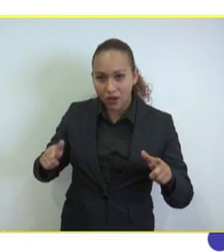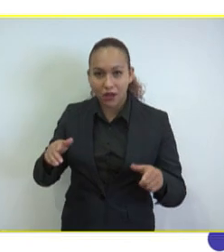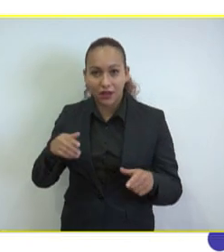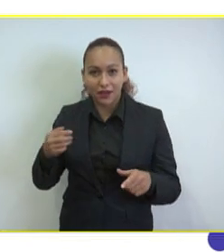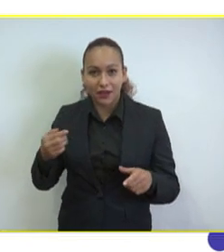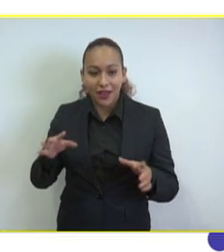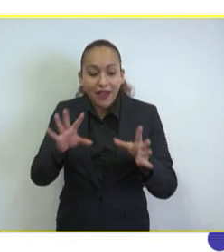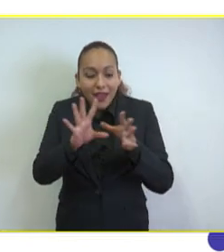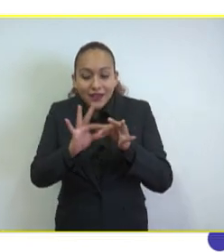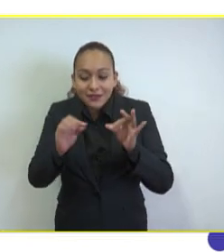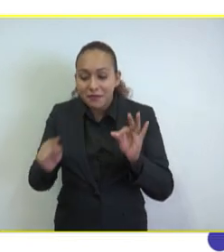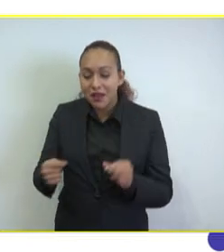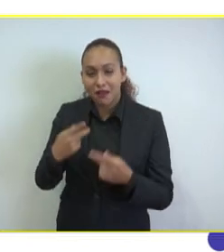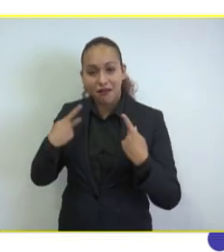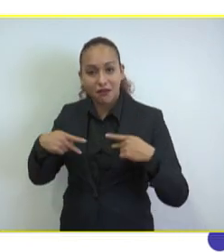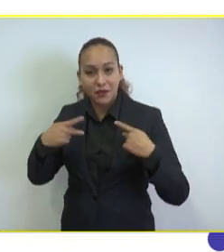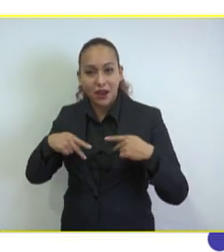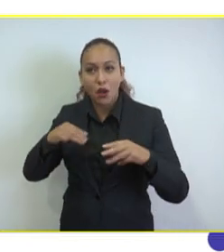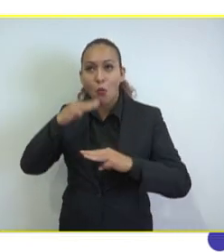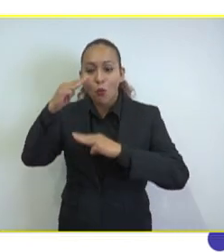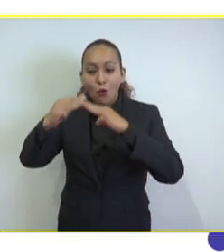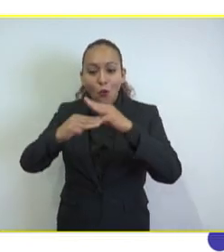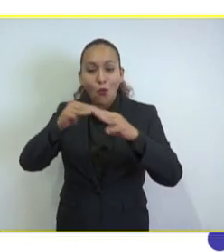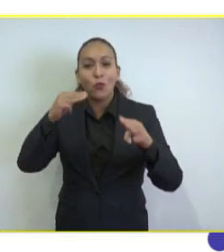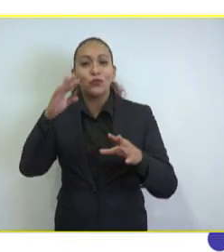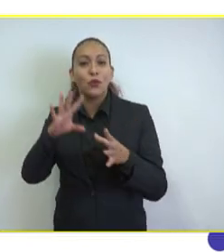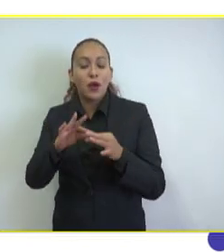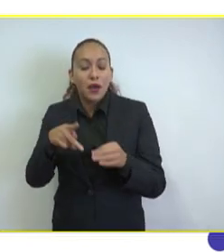mundo. Entonces, ellos